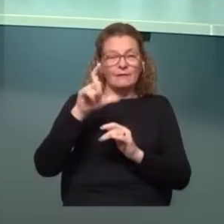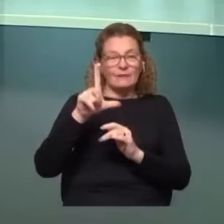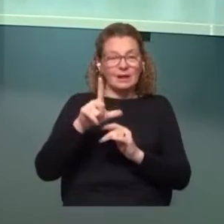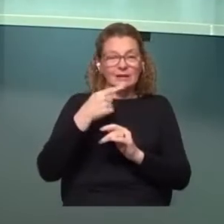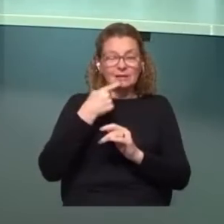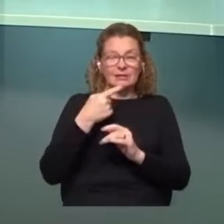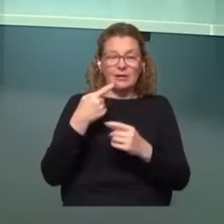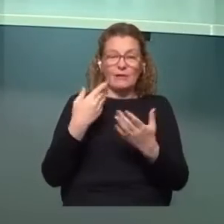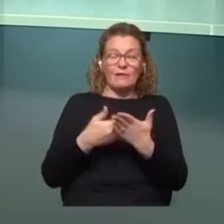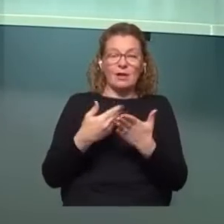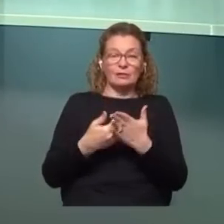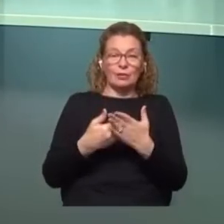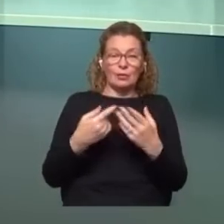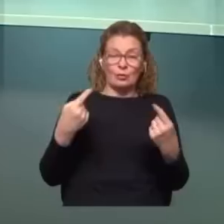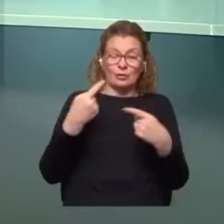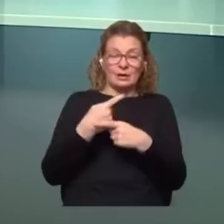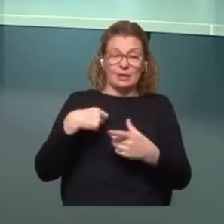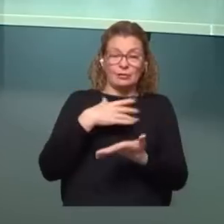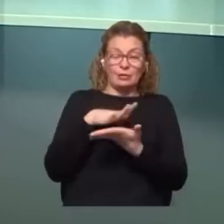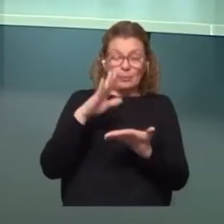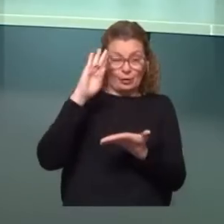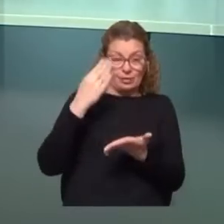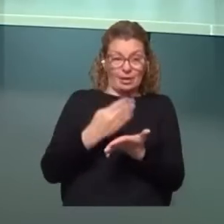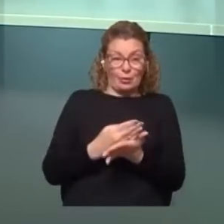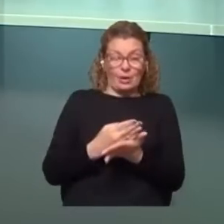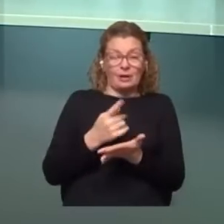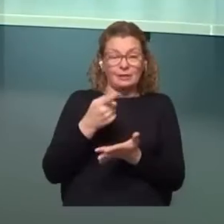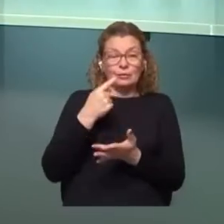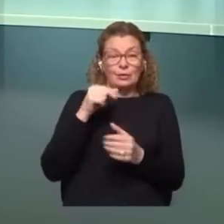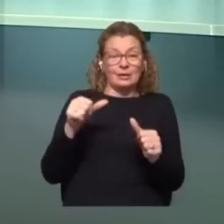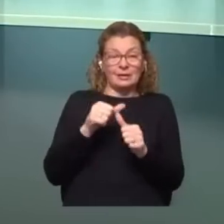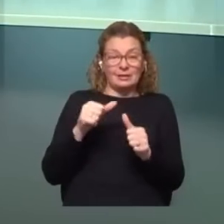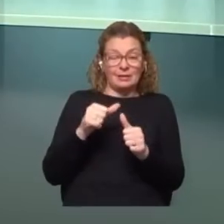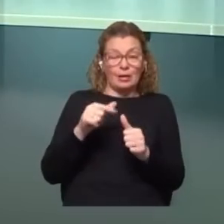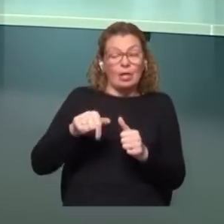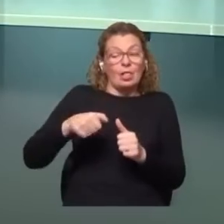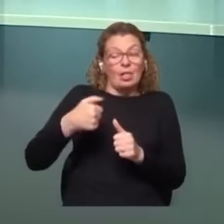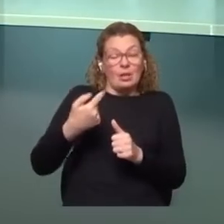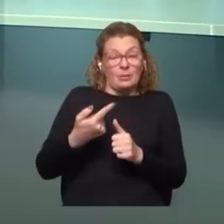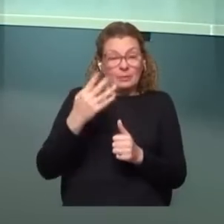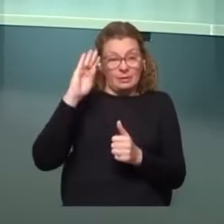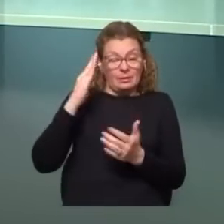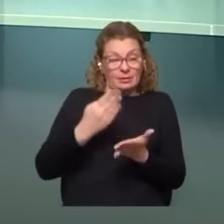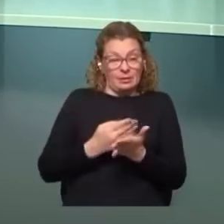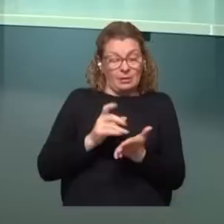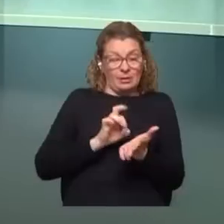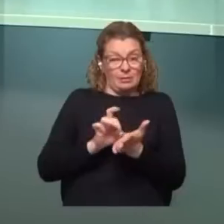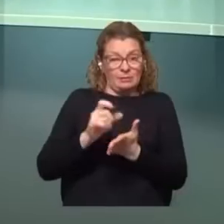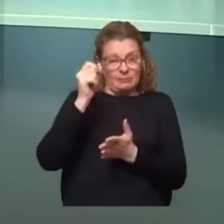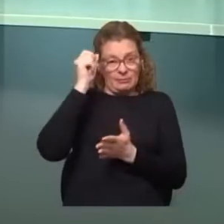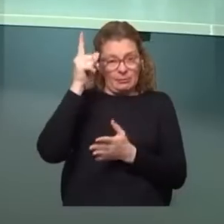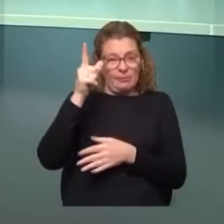condena social a los delitos cometidos por la dictadura y que esto hizo que tras la dictadura los servicios de